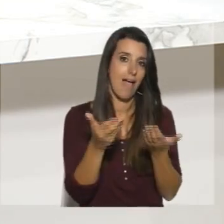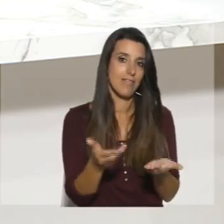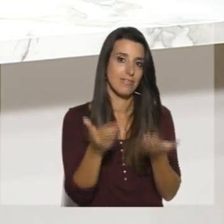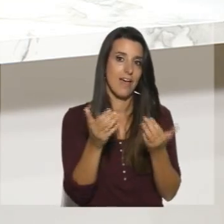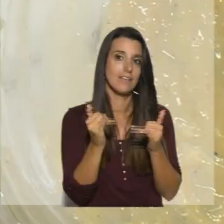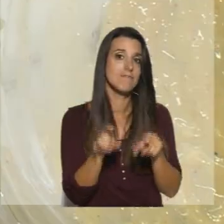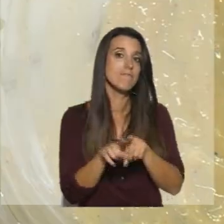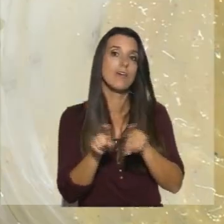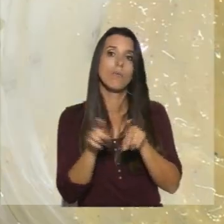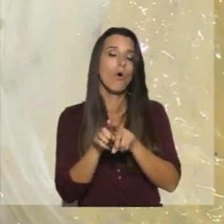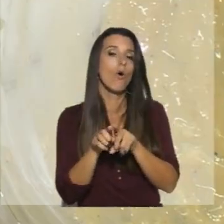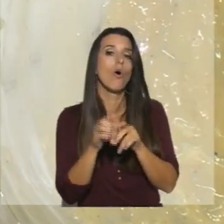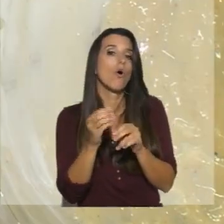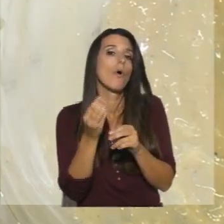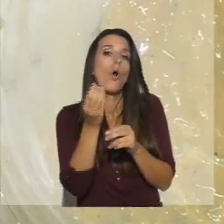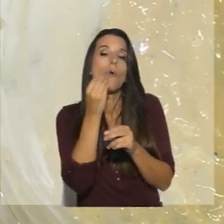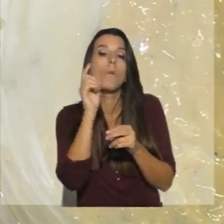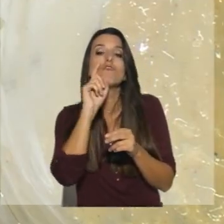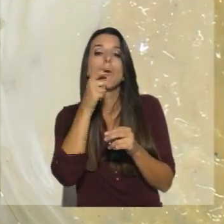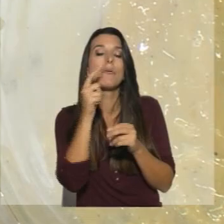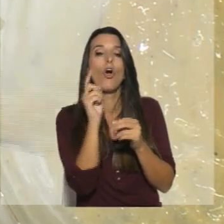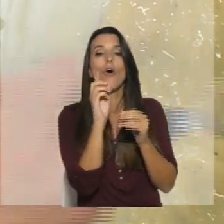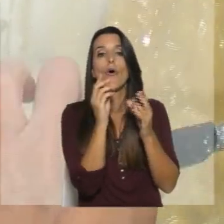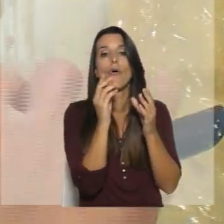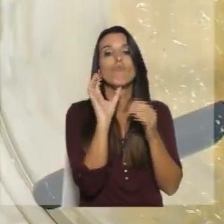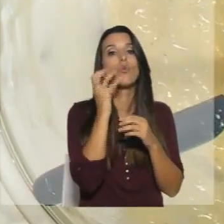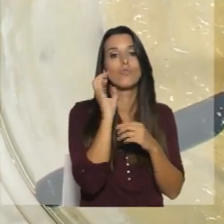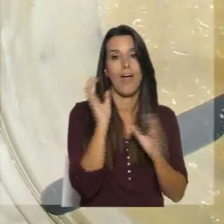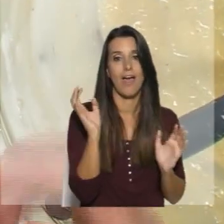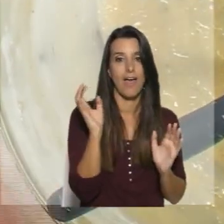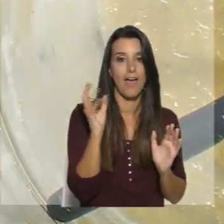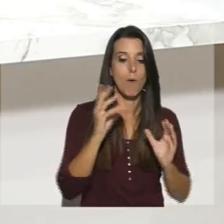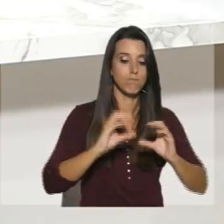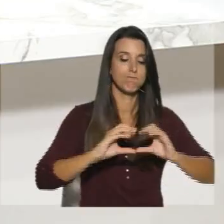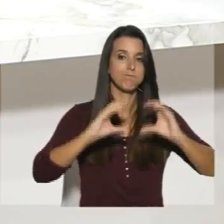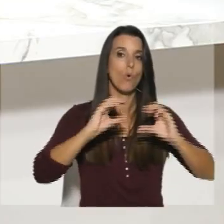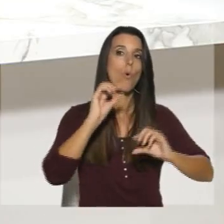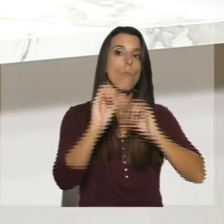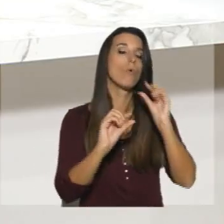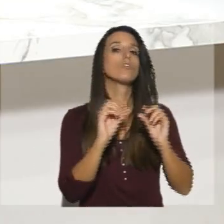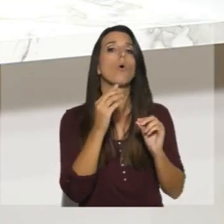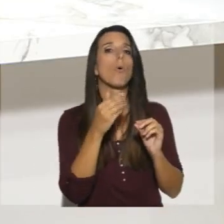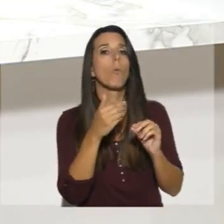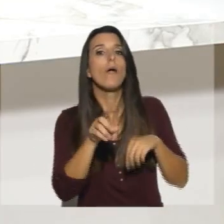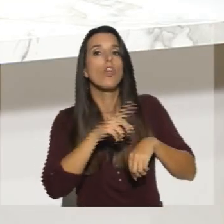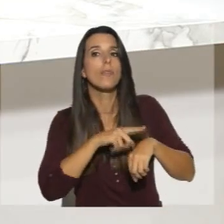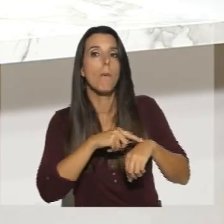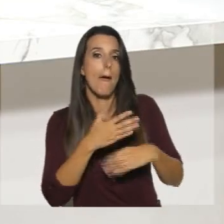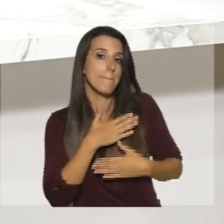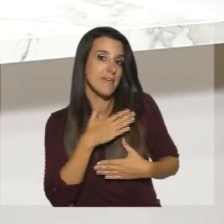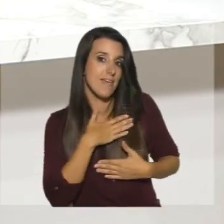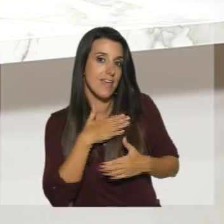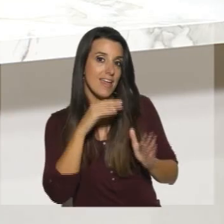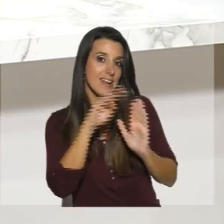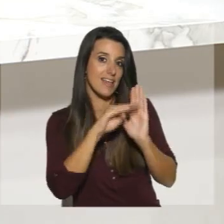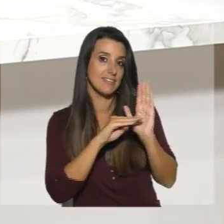un brownie de ahí va. Ahí está. Y te va a crecer un poquito, lo vas a llevar. ¿Cuánto te va a llevar? Mira, a mí en la receta, el